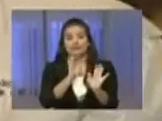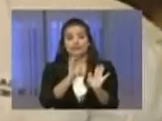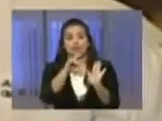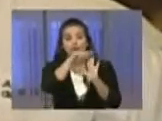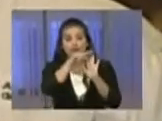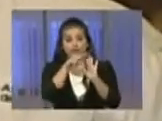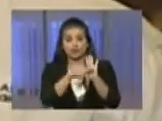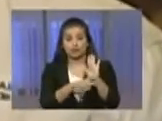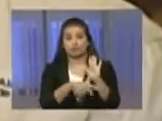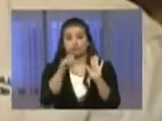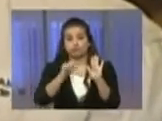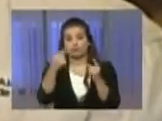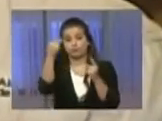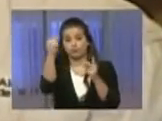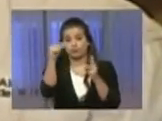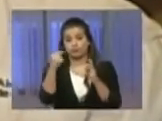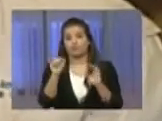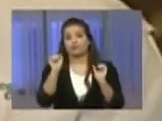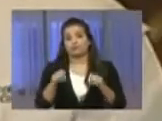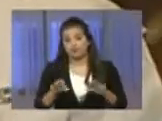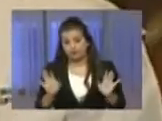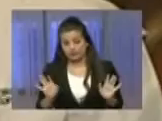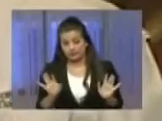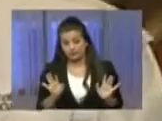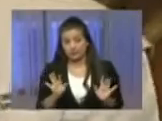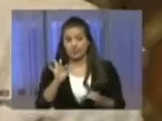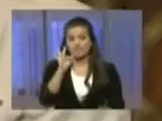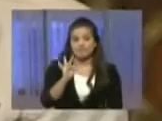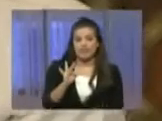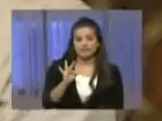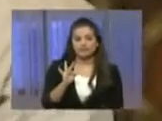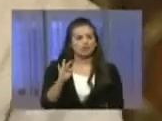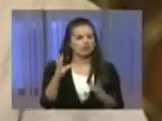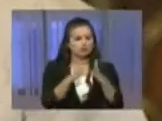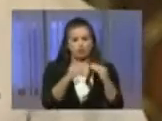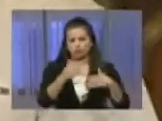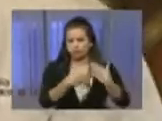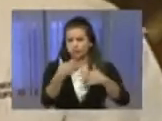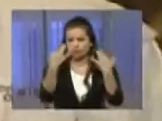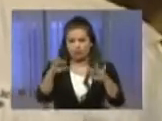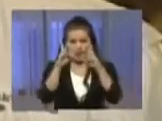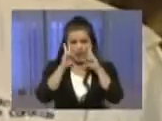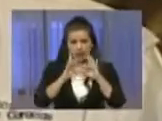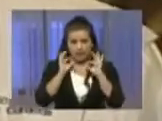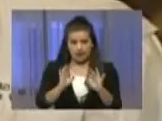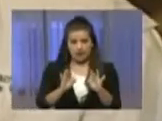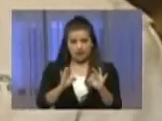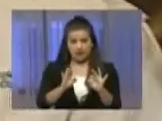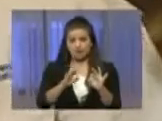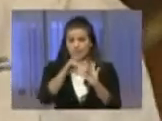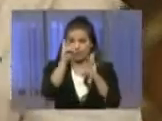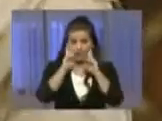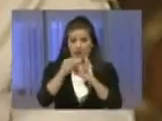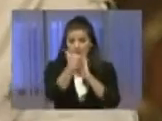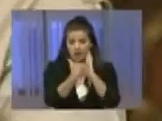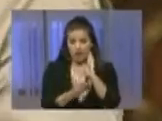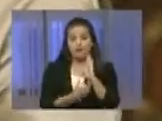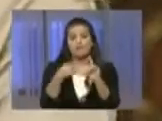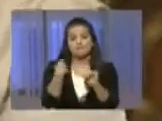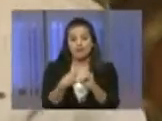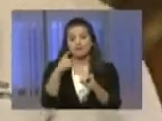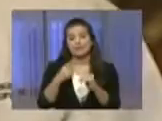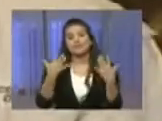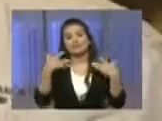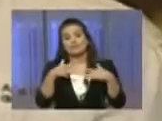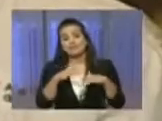decir si eh todo transcurre de forma legal y evidentemente así no ha sido pero en el caso en el supuesto